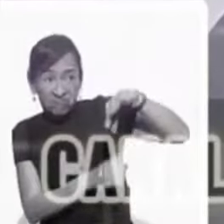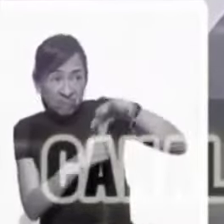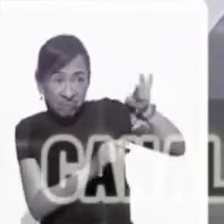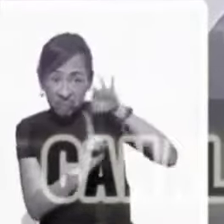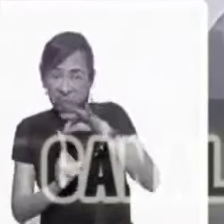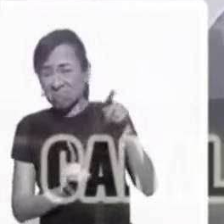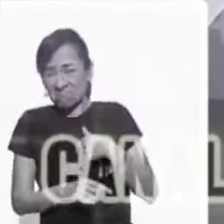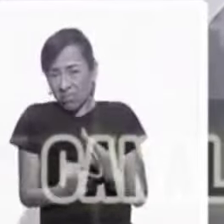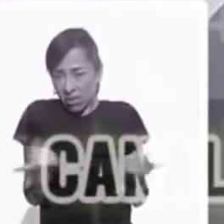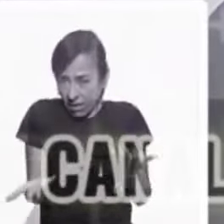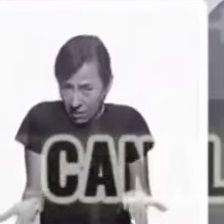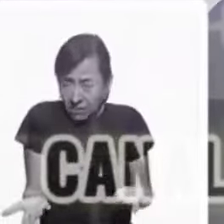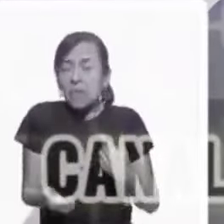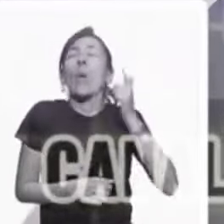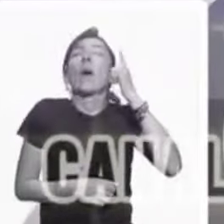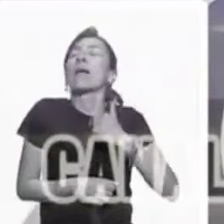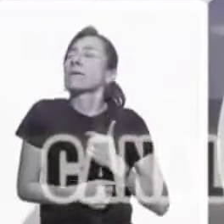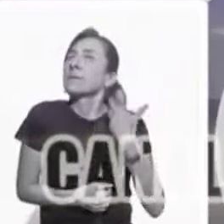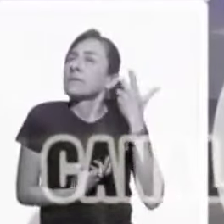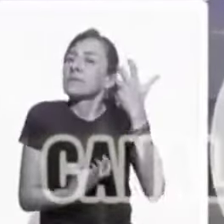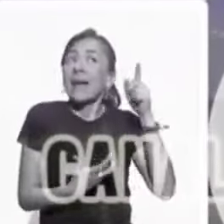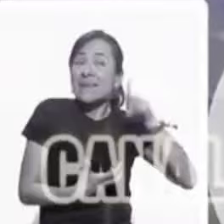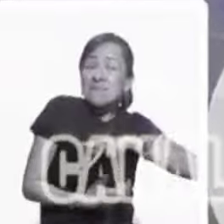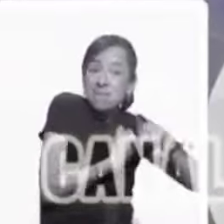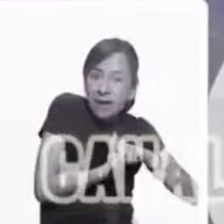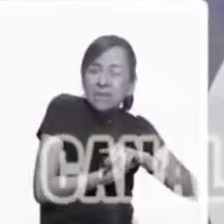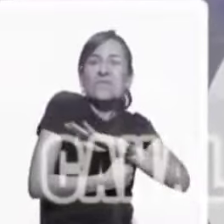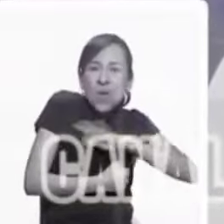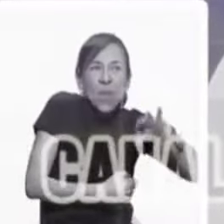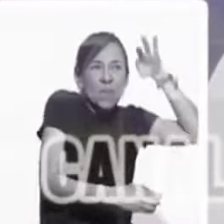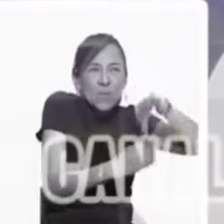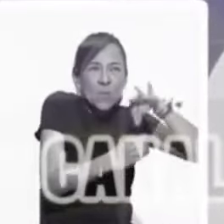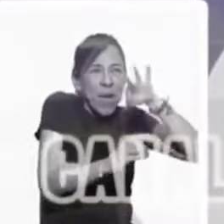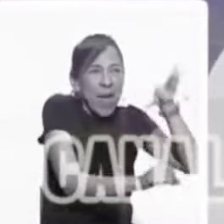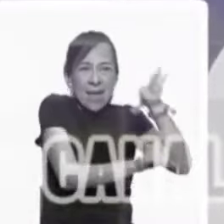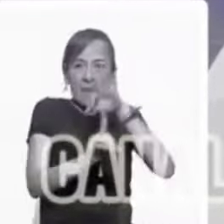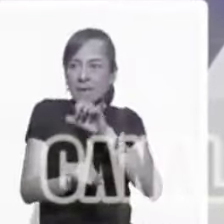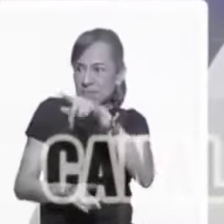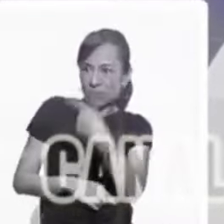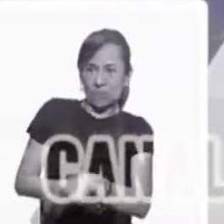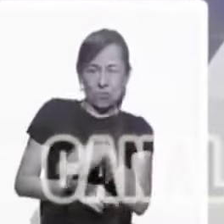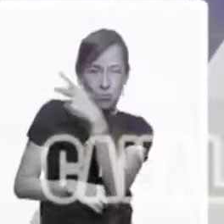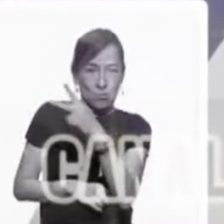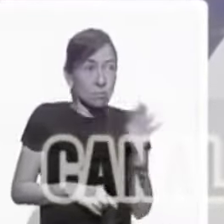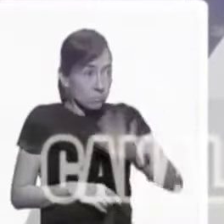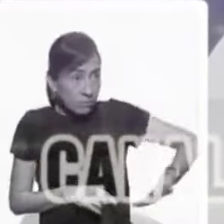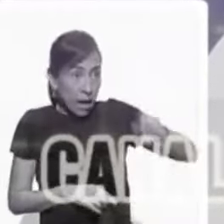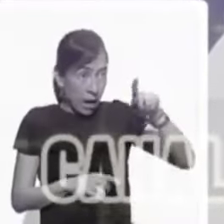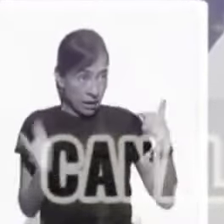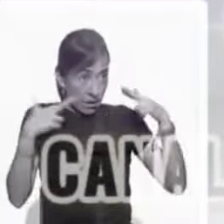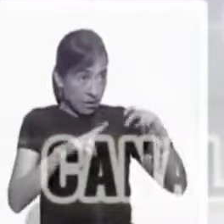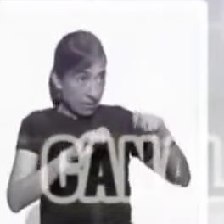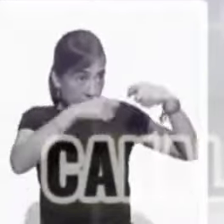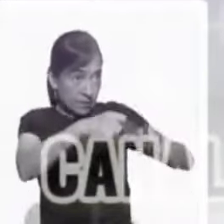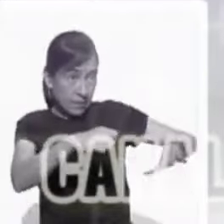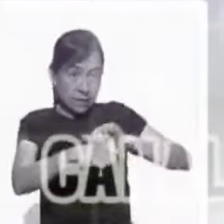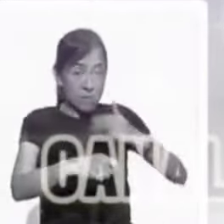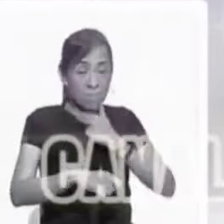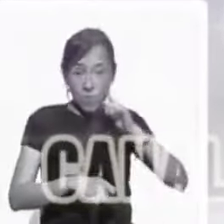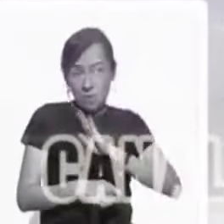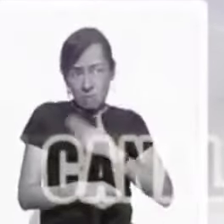que que en mi país pase como en el suyo y que podamos votar al del Estado Porque si representa el conjunto de los españoles y las españolas debemos poder votarle pero me parece